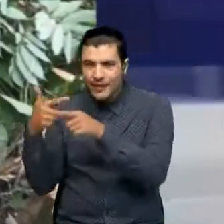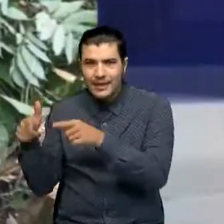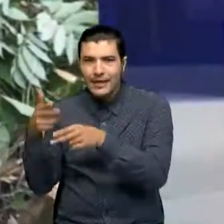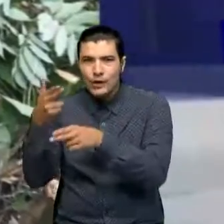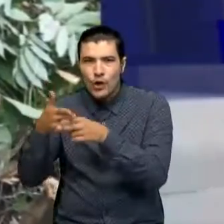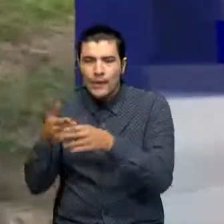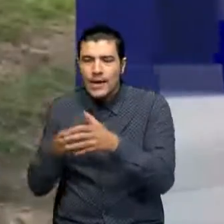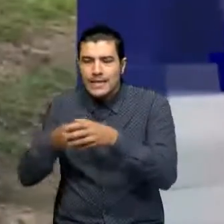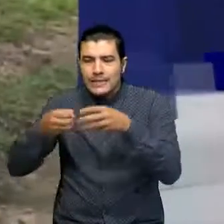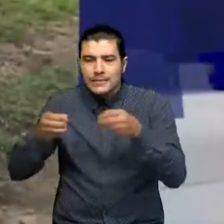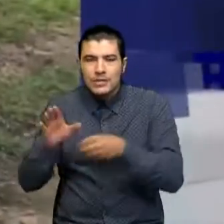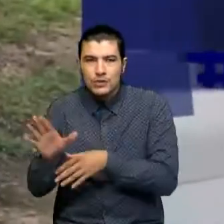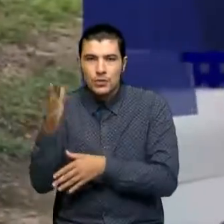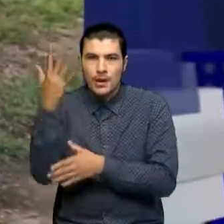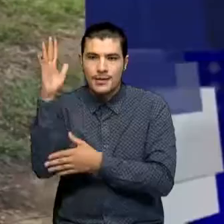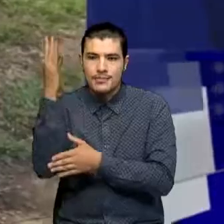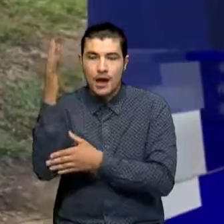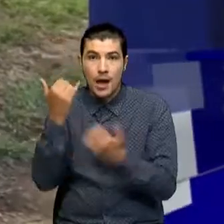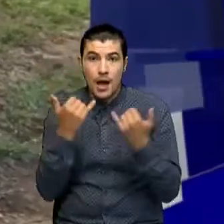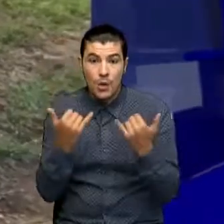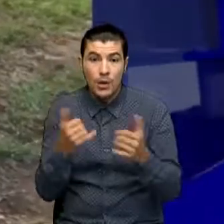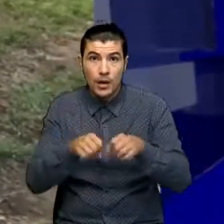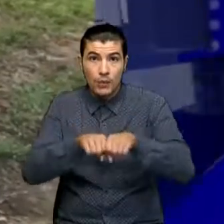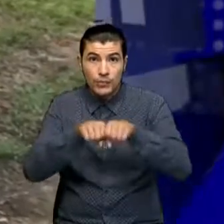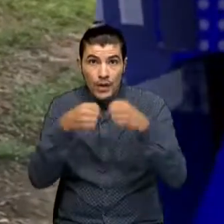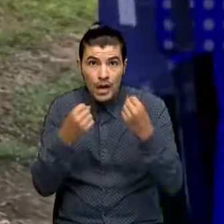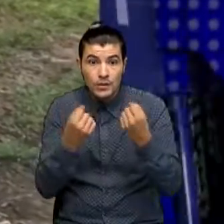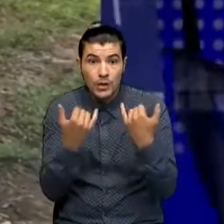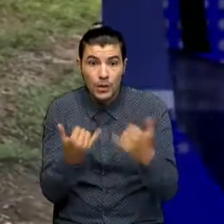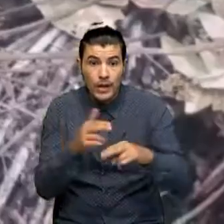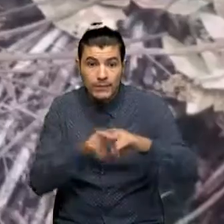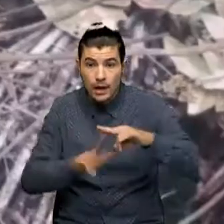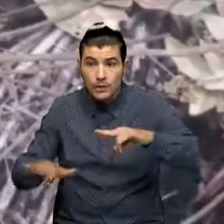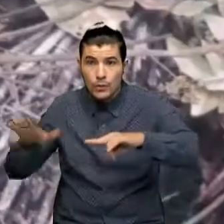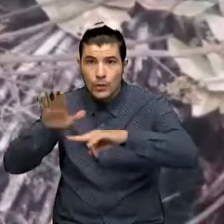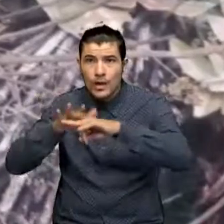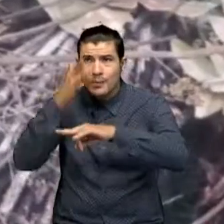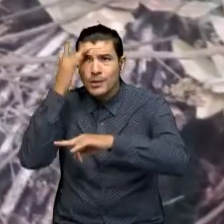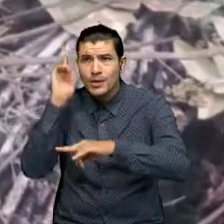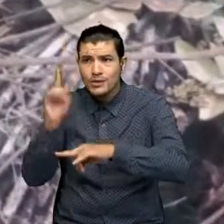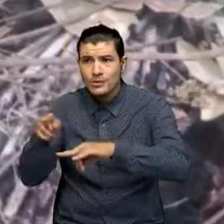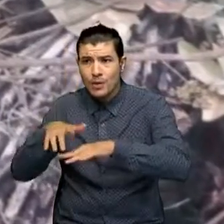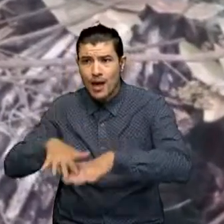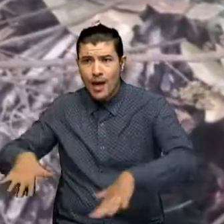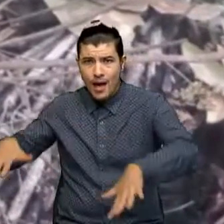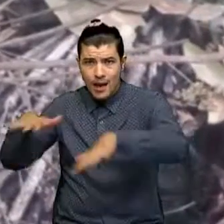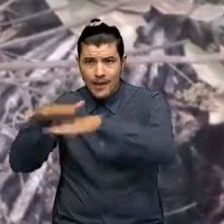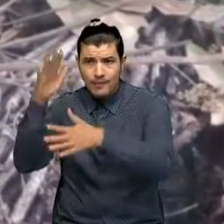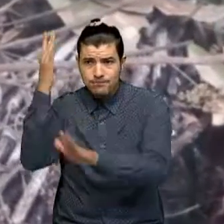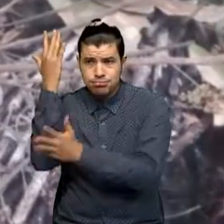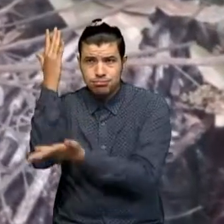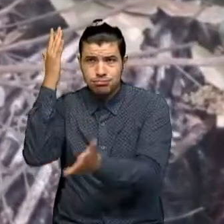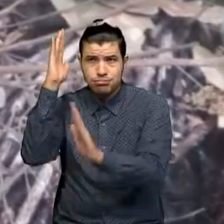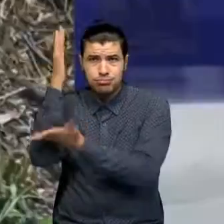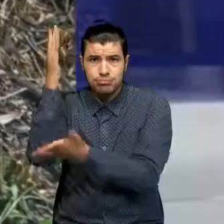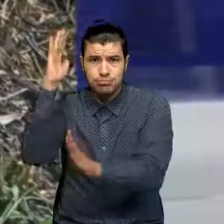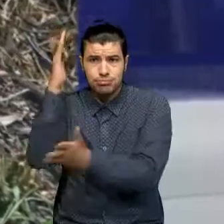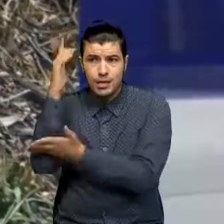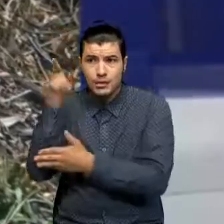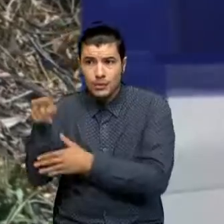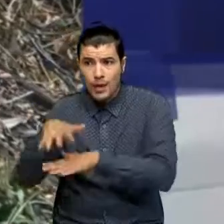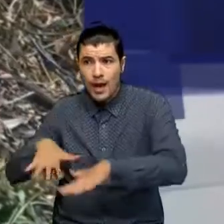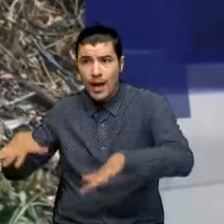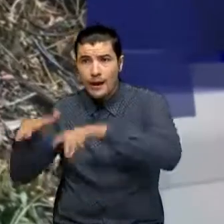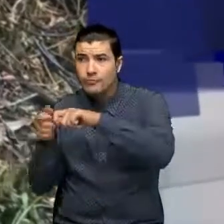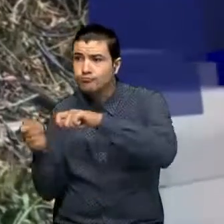y otras especies más. Es un daño que se hace a los recursos naturales, pese que a veces en el lado donde se estaba haciendo la intervención hay